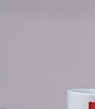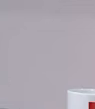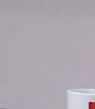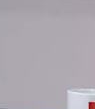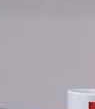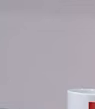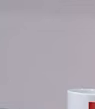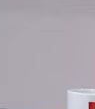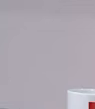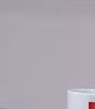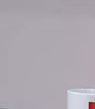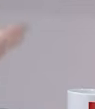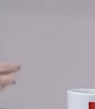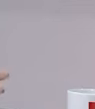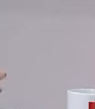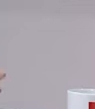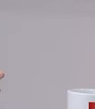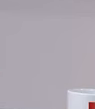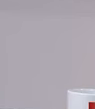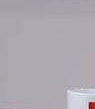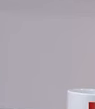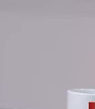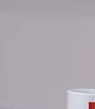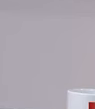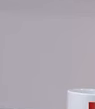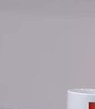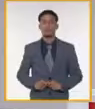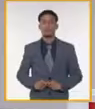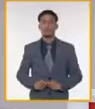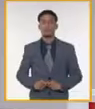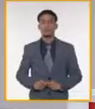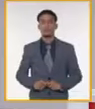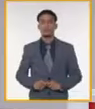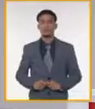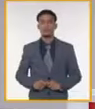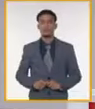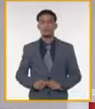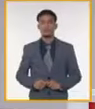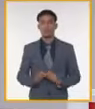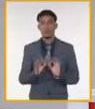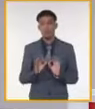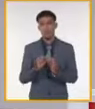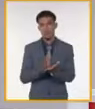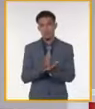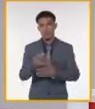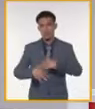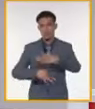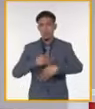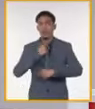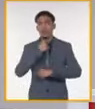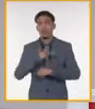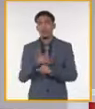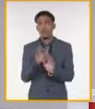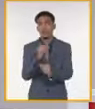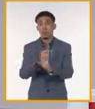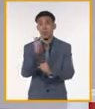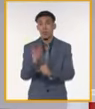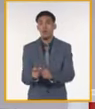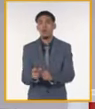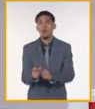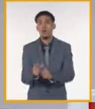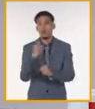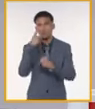ejemplo si ese trabajador no tiene años de servicio si ese trabajador el el esa legalización de la de la contratación es muy